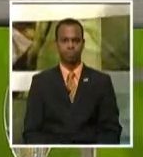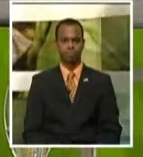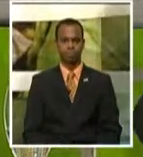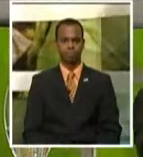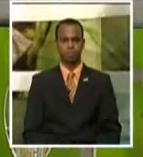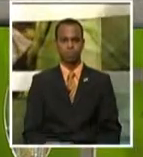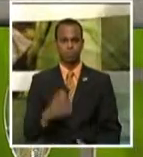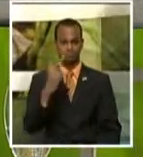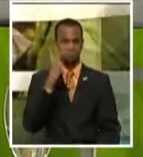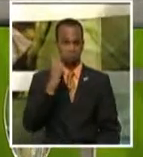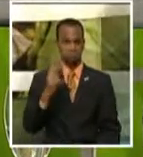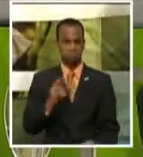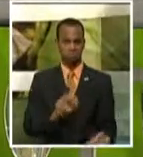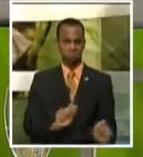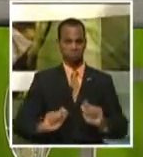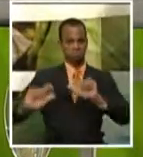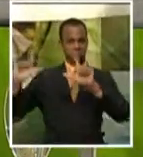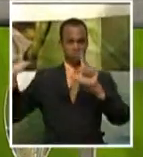Vamos a ver el video.